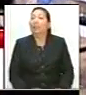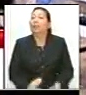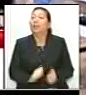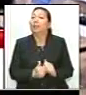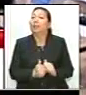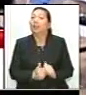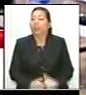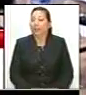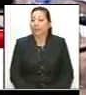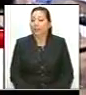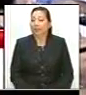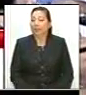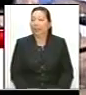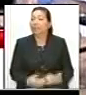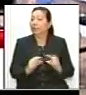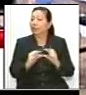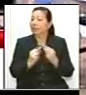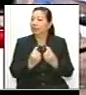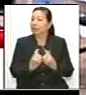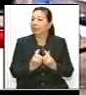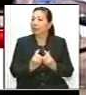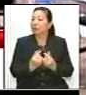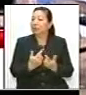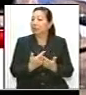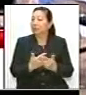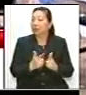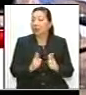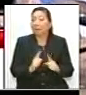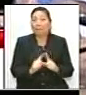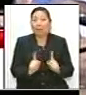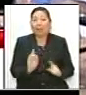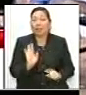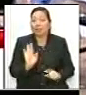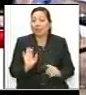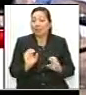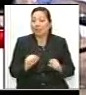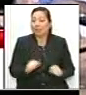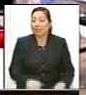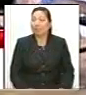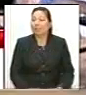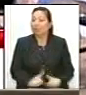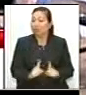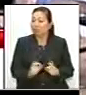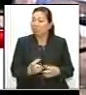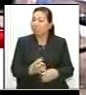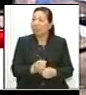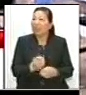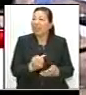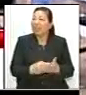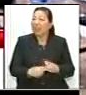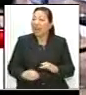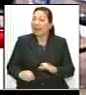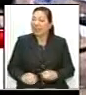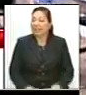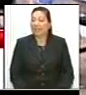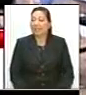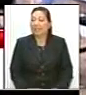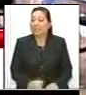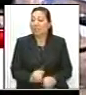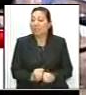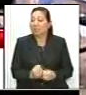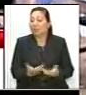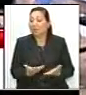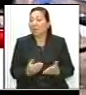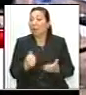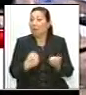conformado en este grupo liberal, pero ellos sí cuestionaron nuestra toma de decisiones. Al tomar